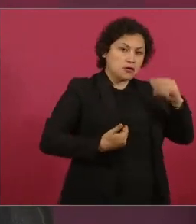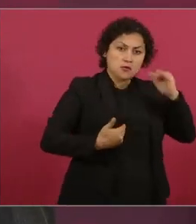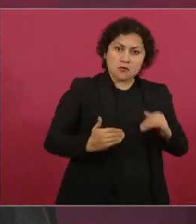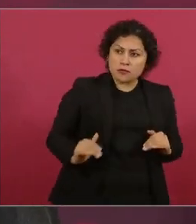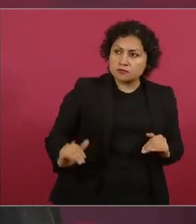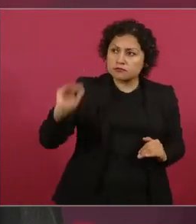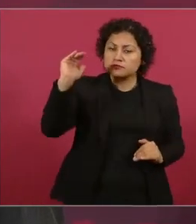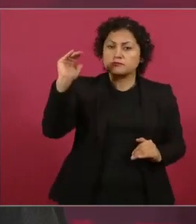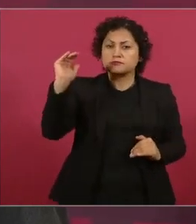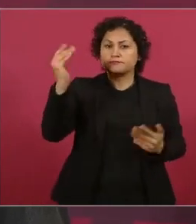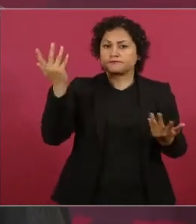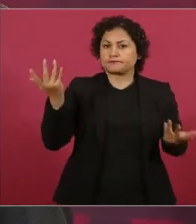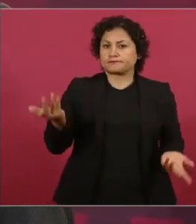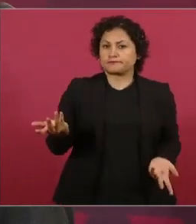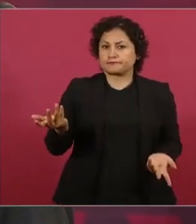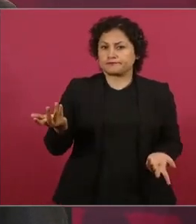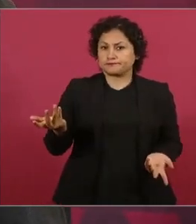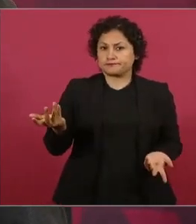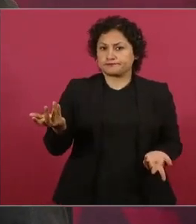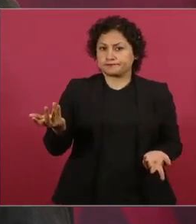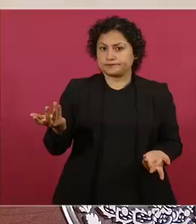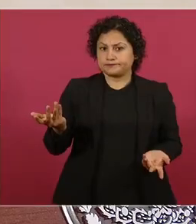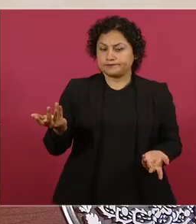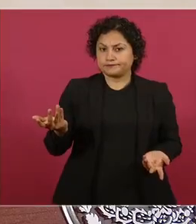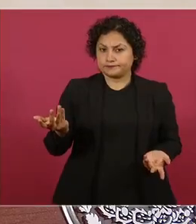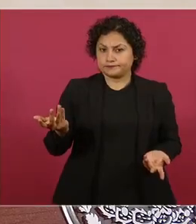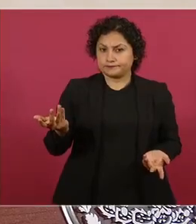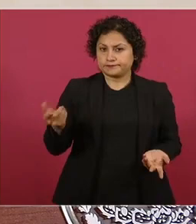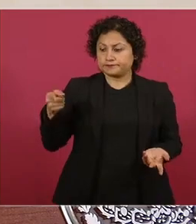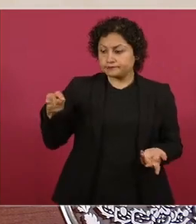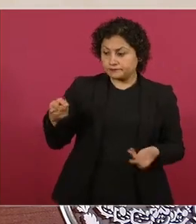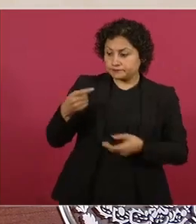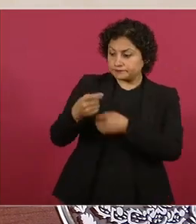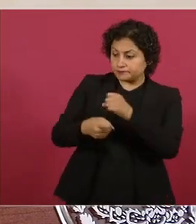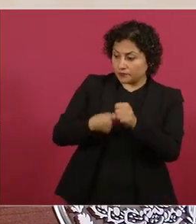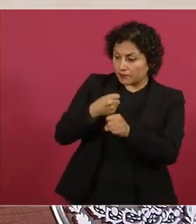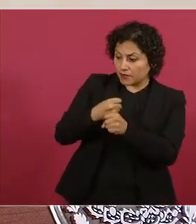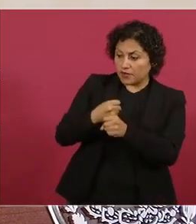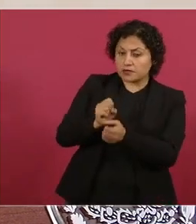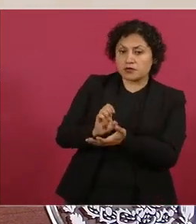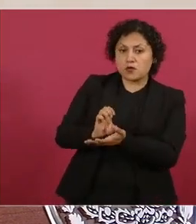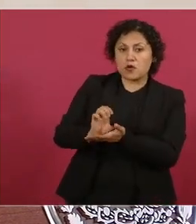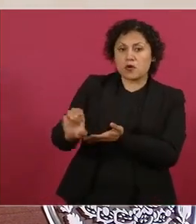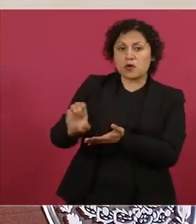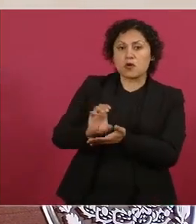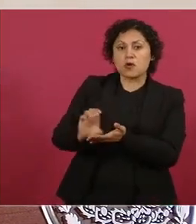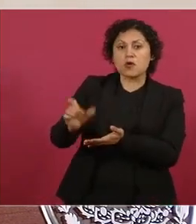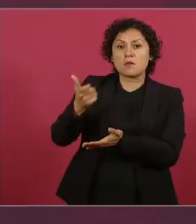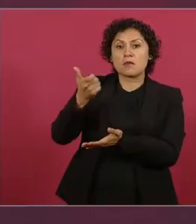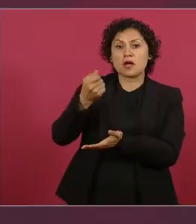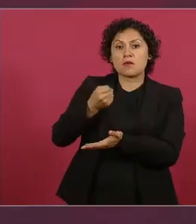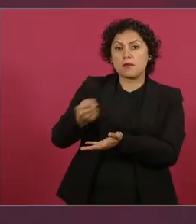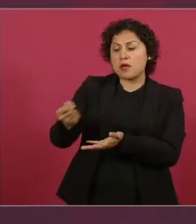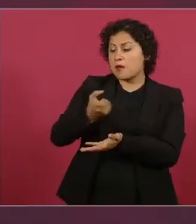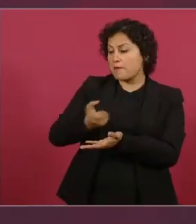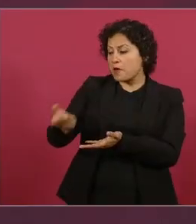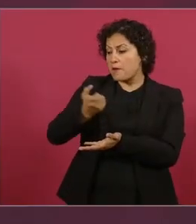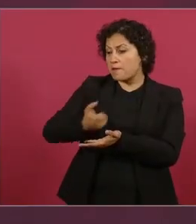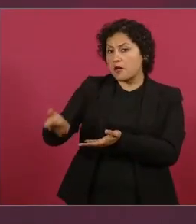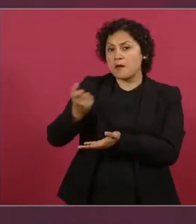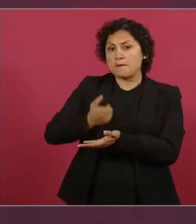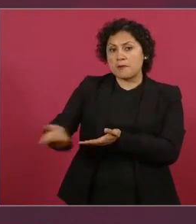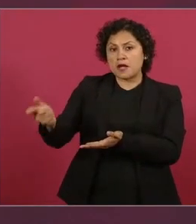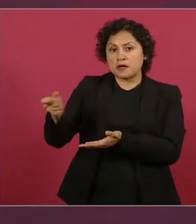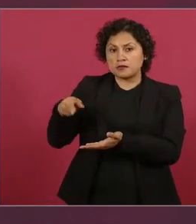Tienen un presupuesto anual por no hacer nada o por hacer estas cosas que están